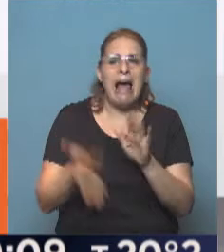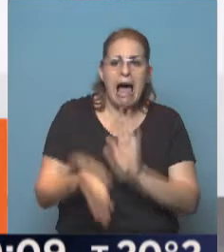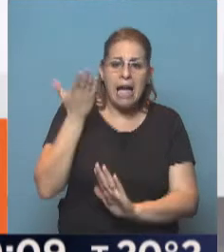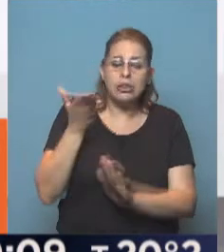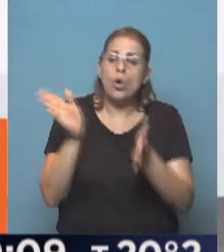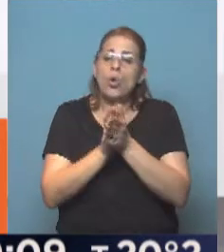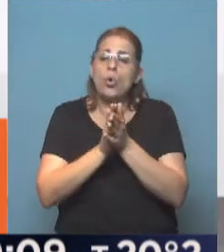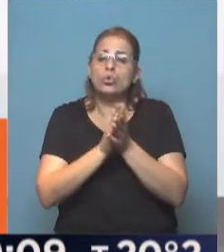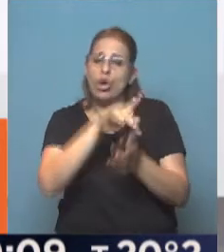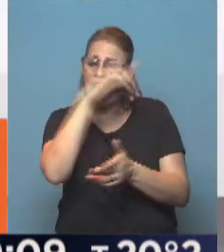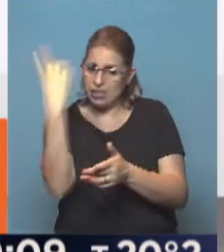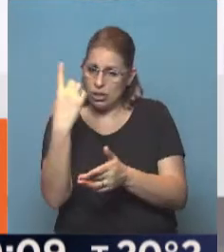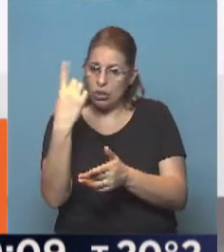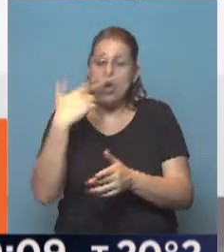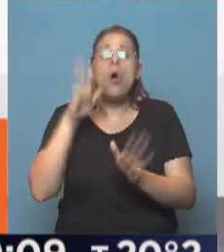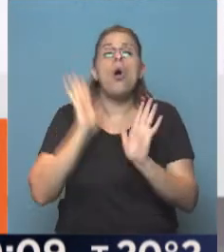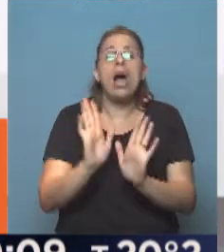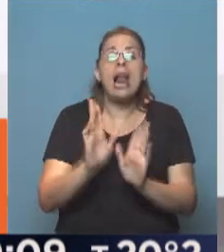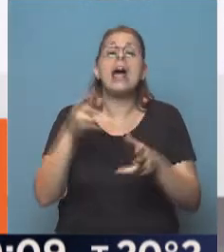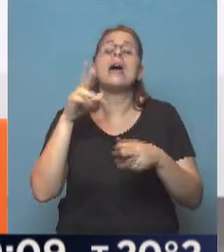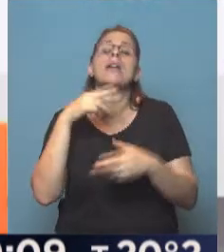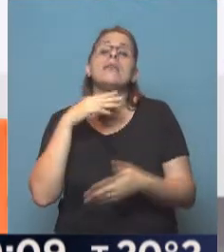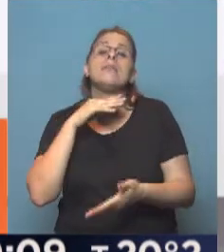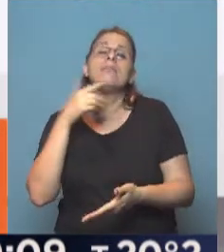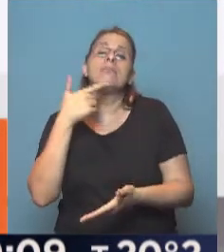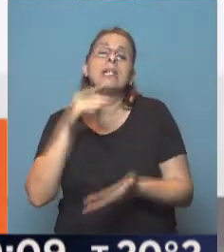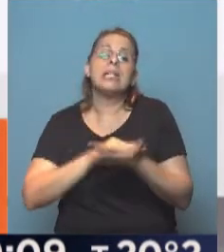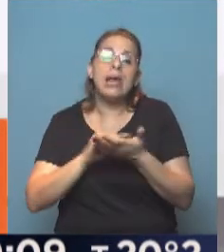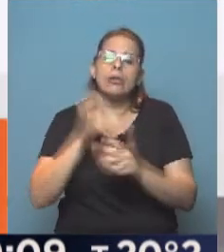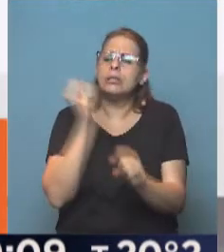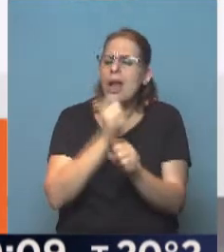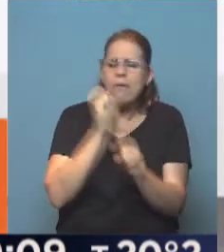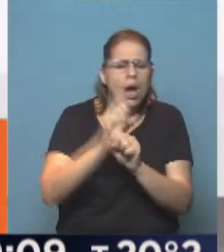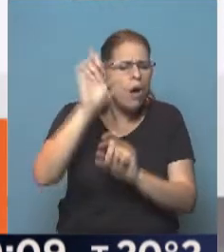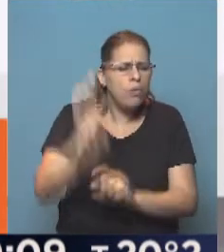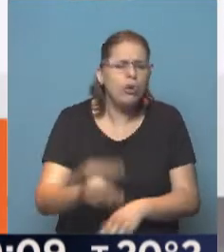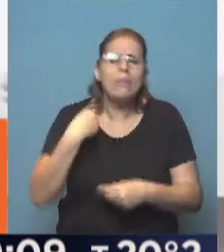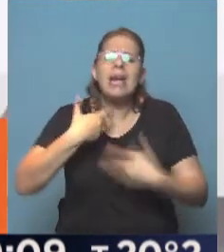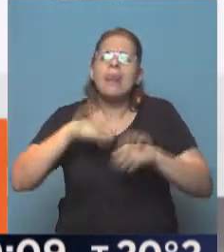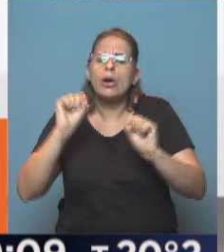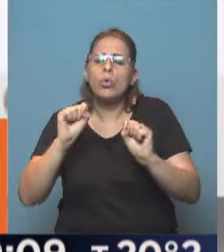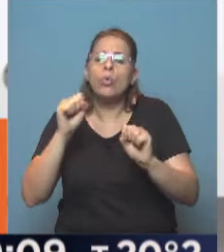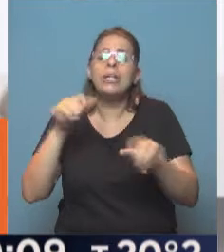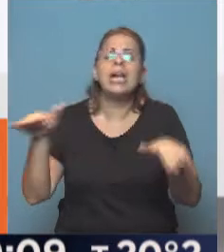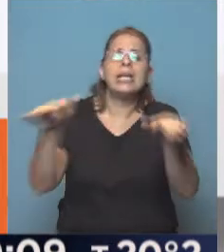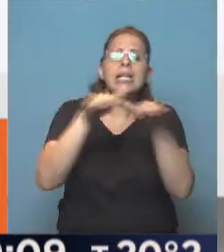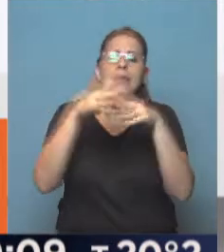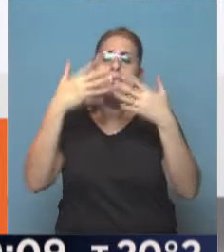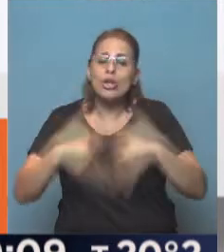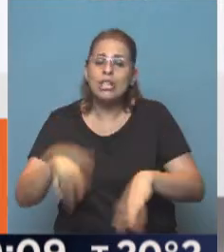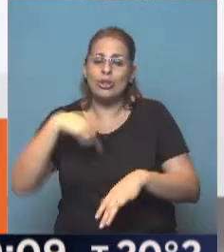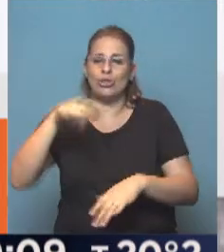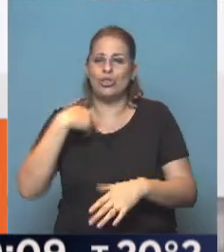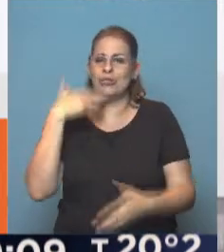con la Nación. Ahí esperamos que los senadores trabajen duro para encontrar la fórmula para equilibrar este proyecto que para nosotros está